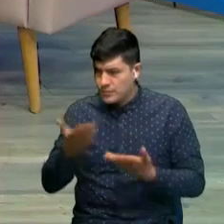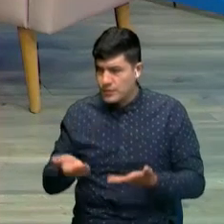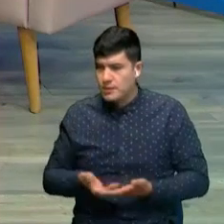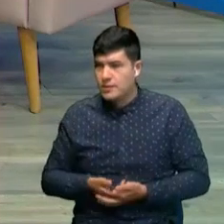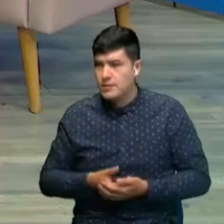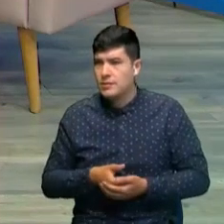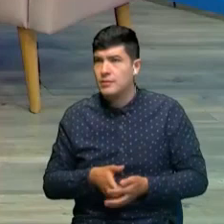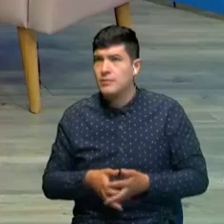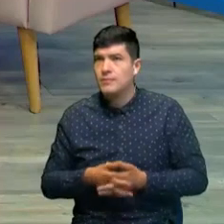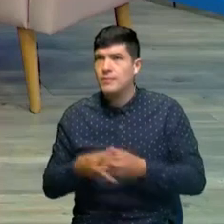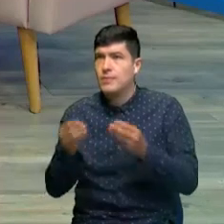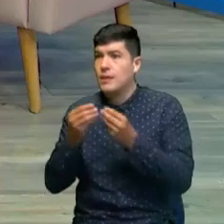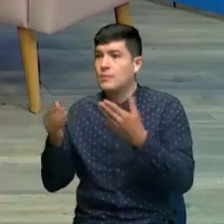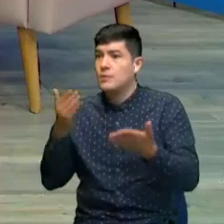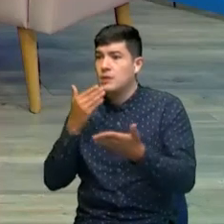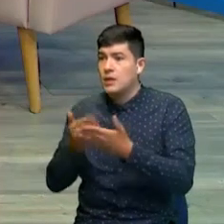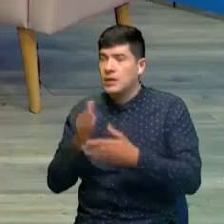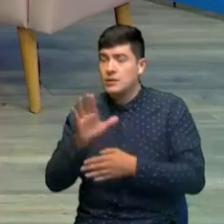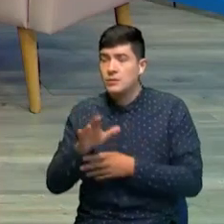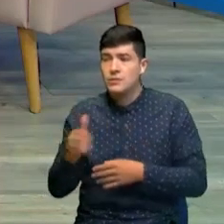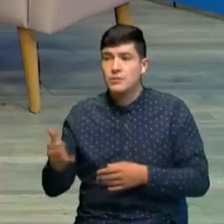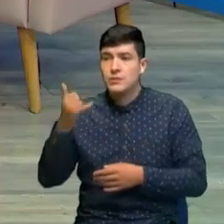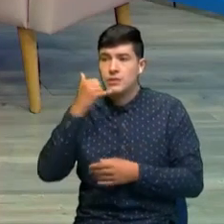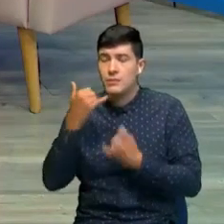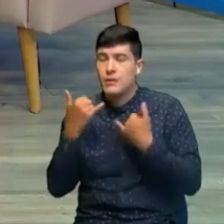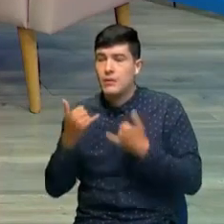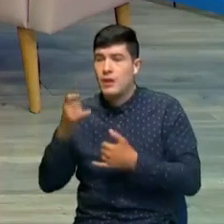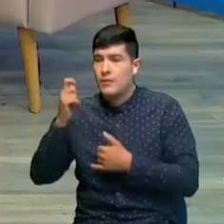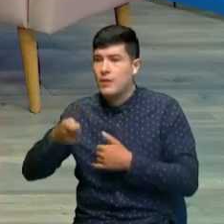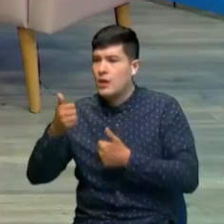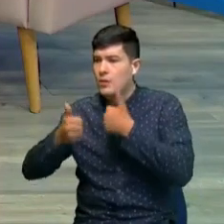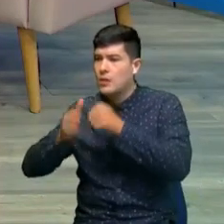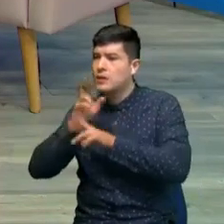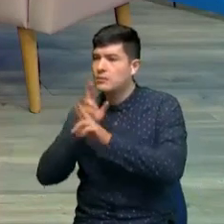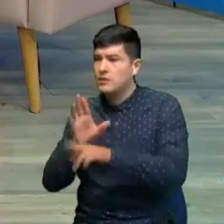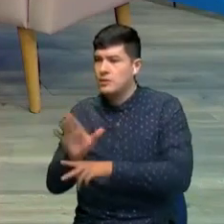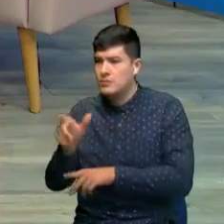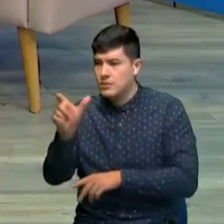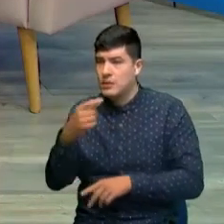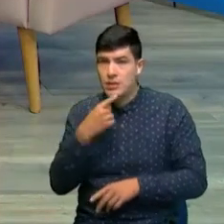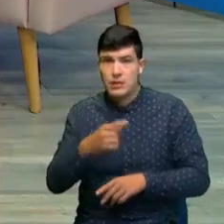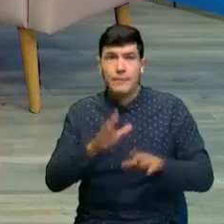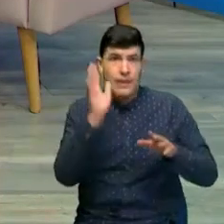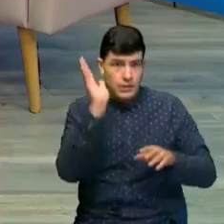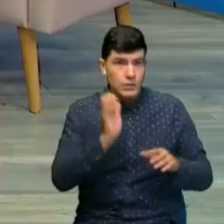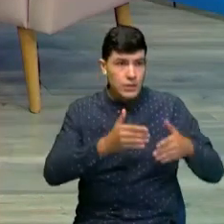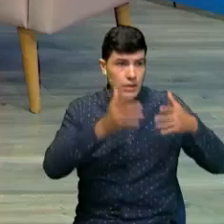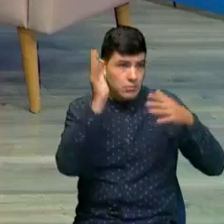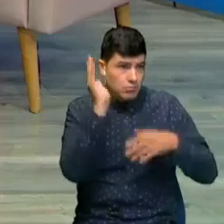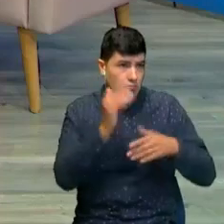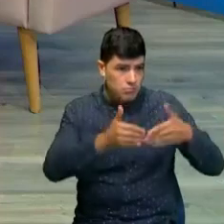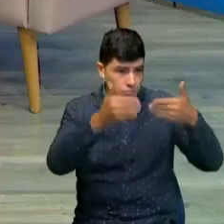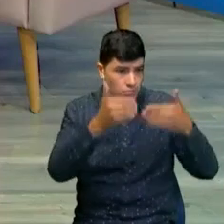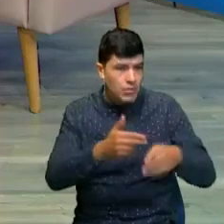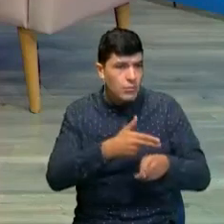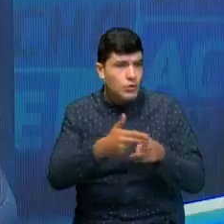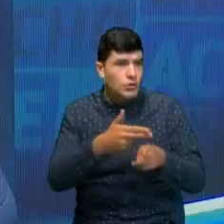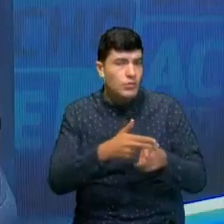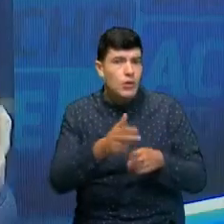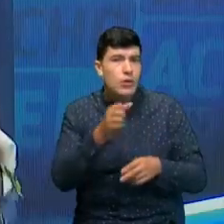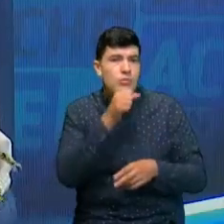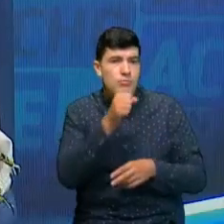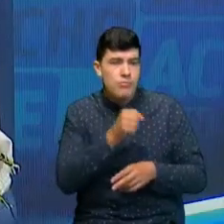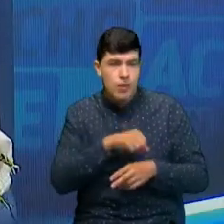Bueno, don Hernando, gracias por su llamada a esta hora. Abogada, ¿qué le decimos con respecto a sus inquietudes? ¿Tiene la de invalidez? Sí. ¿Y va para la de vejez? Sí. ¿Están